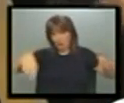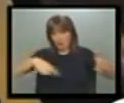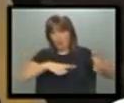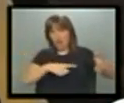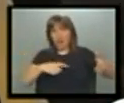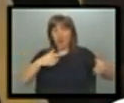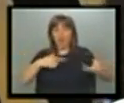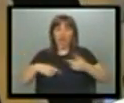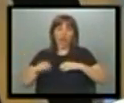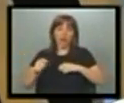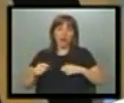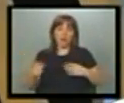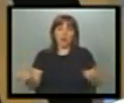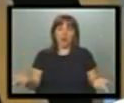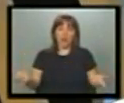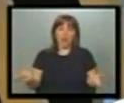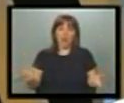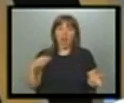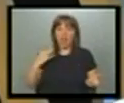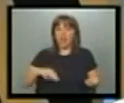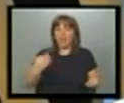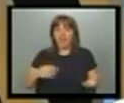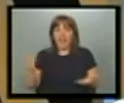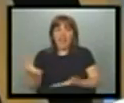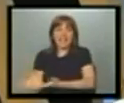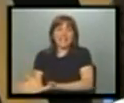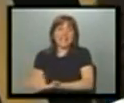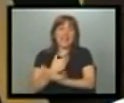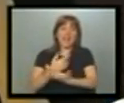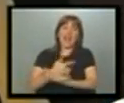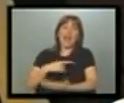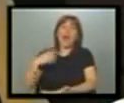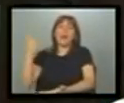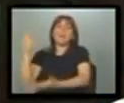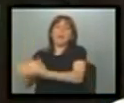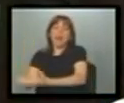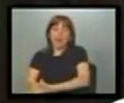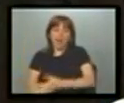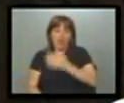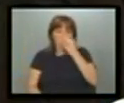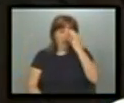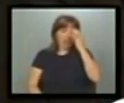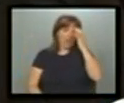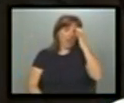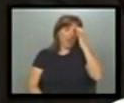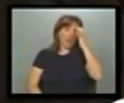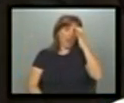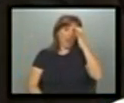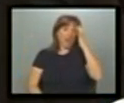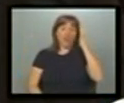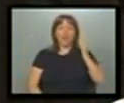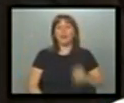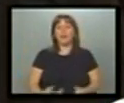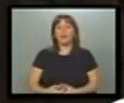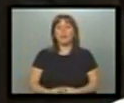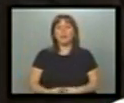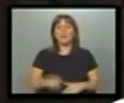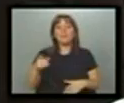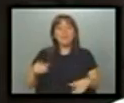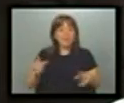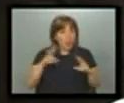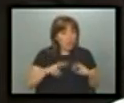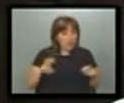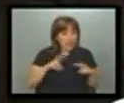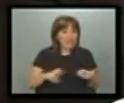de los colmos, es decir, se lo deberían expropiar. Y vos pensás, Jorge, tenés mucha experiencia en esto, que puede llegar a subir esa investigación, porque